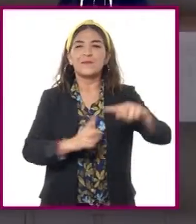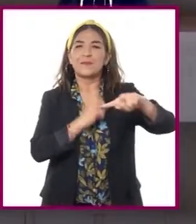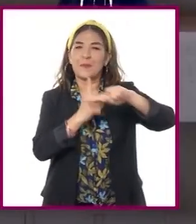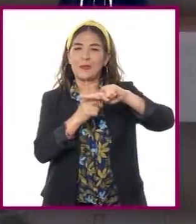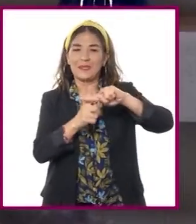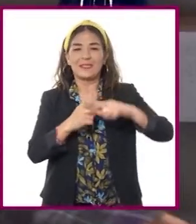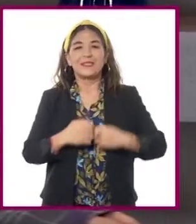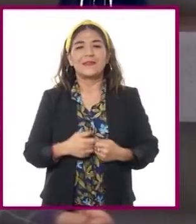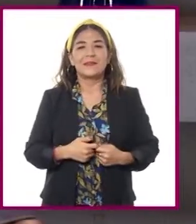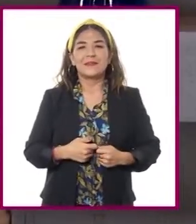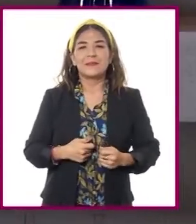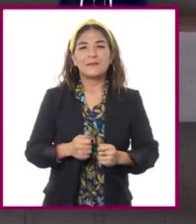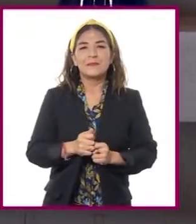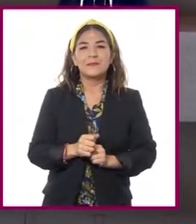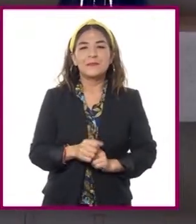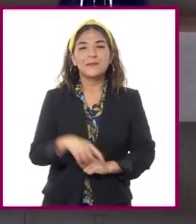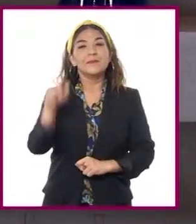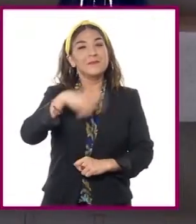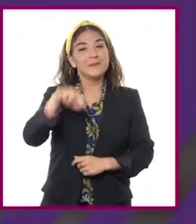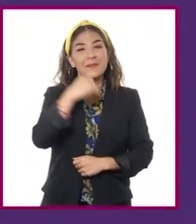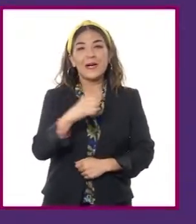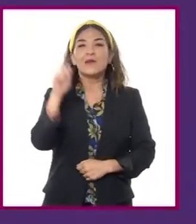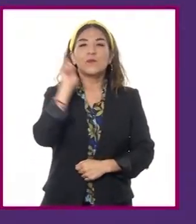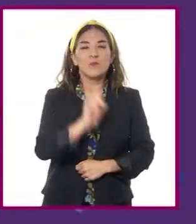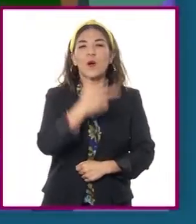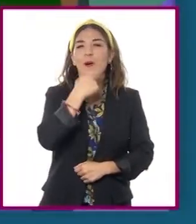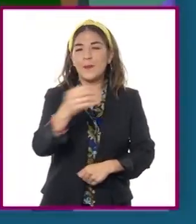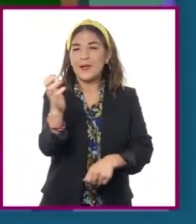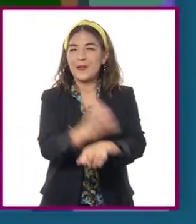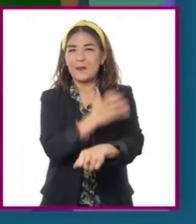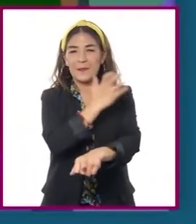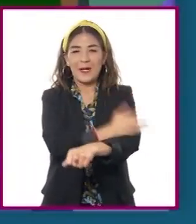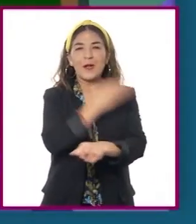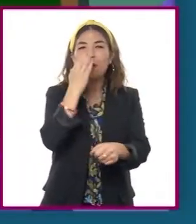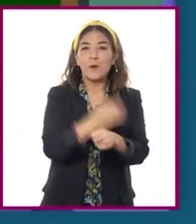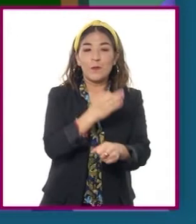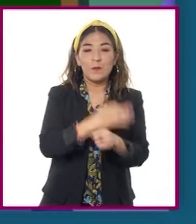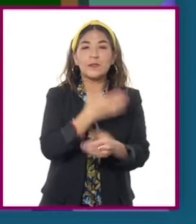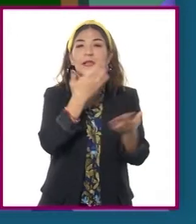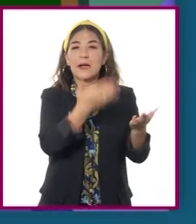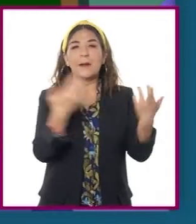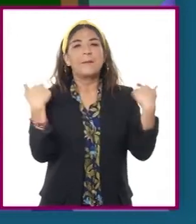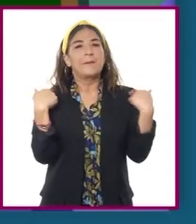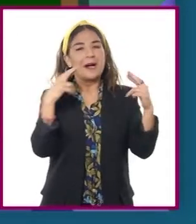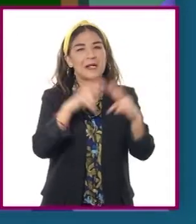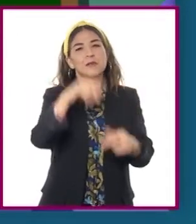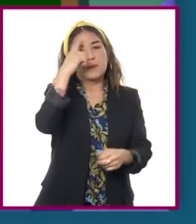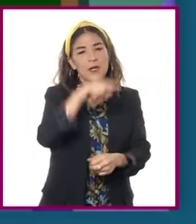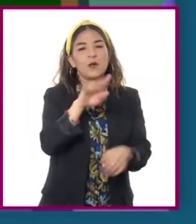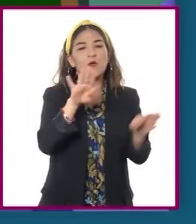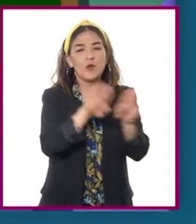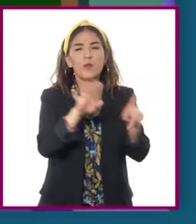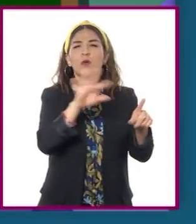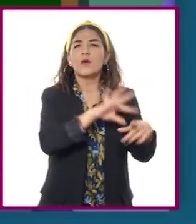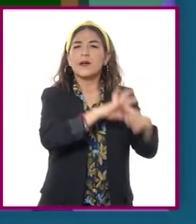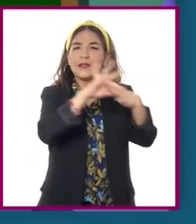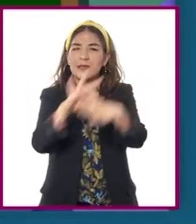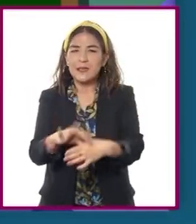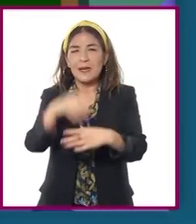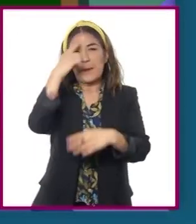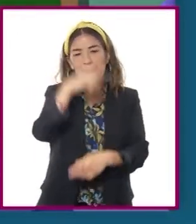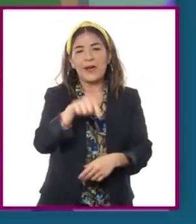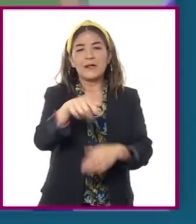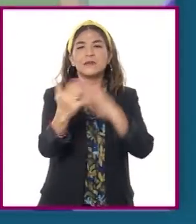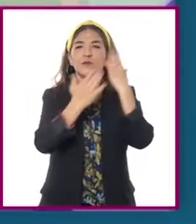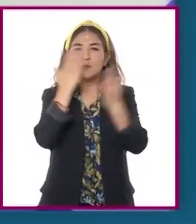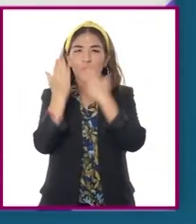positiva. Estimadas y estimados compañeros, en esta ocasión les proponemos que guíen a sus estudiantes ante las